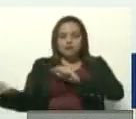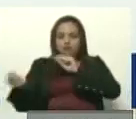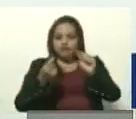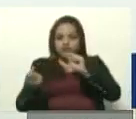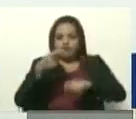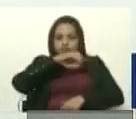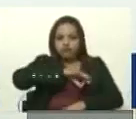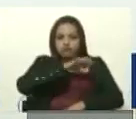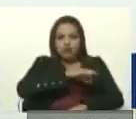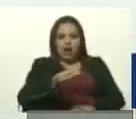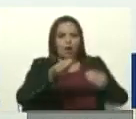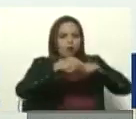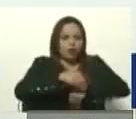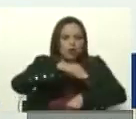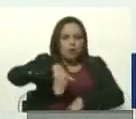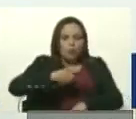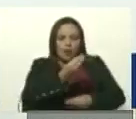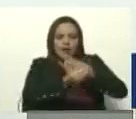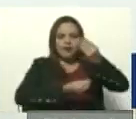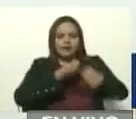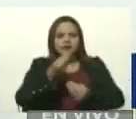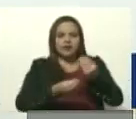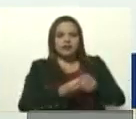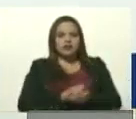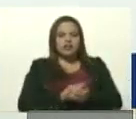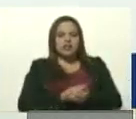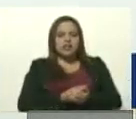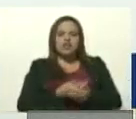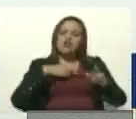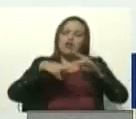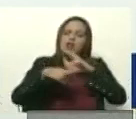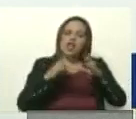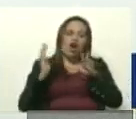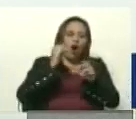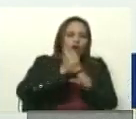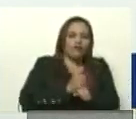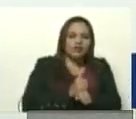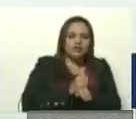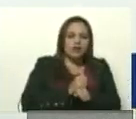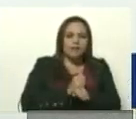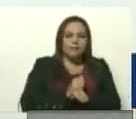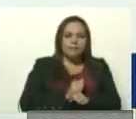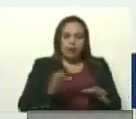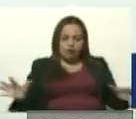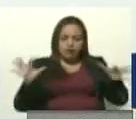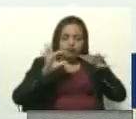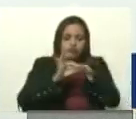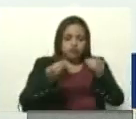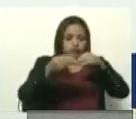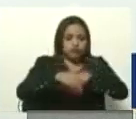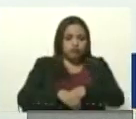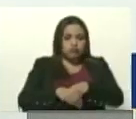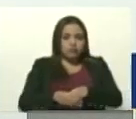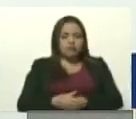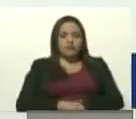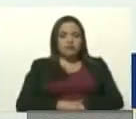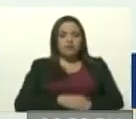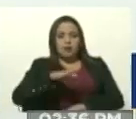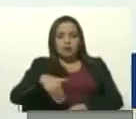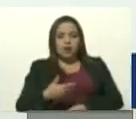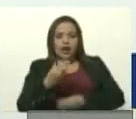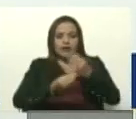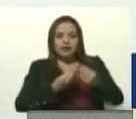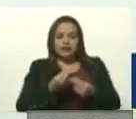sociales puedan establecer una relación de confianza mutua para la reconciliación